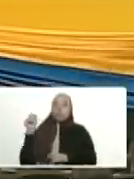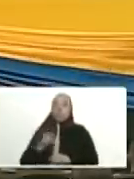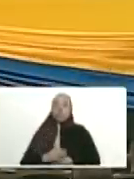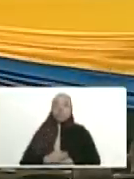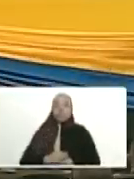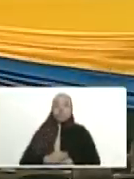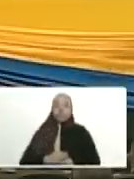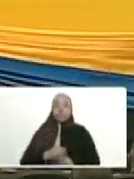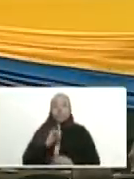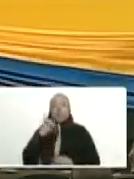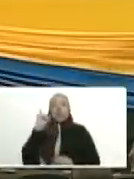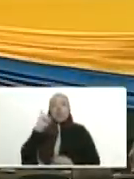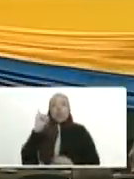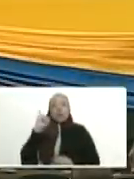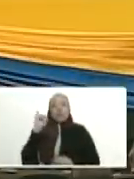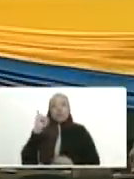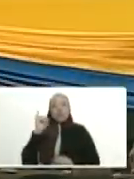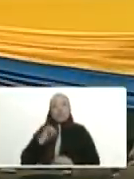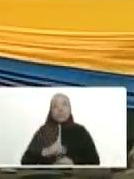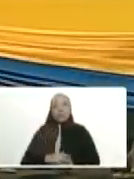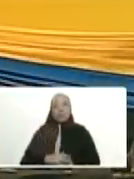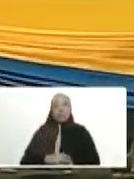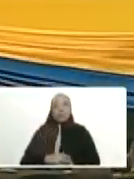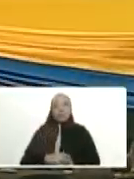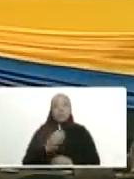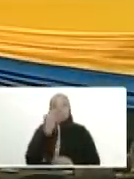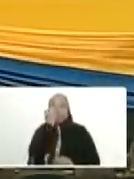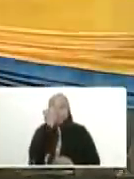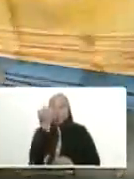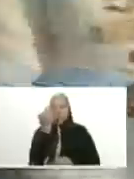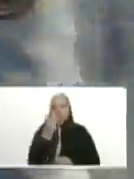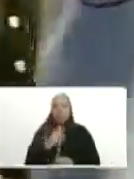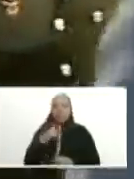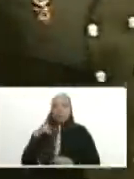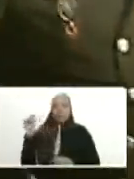izquierda. De frente, mar.